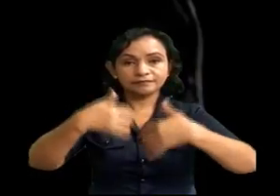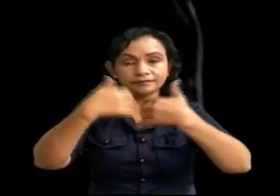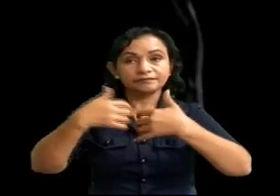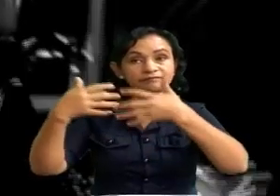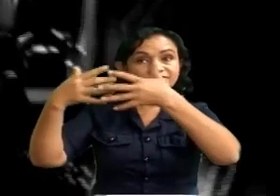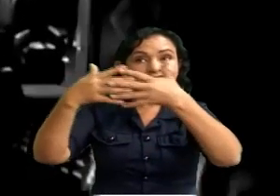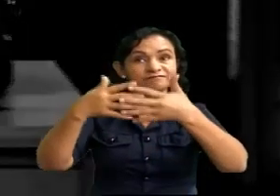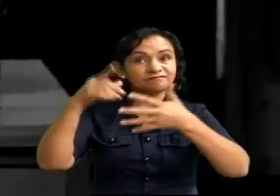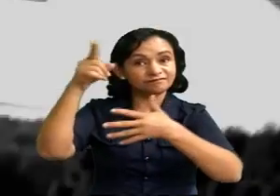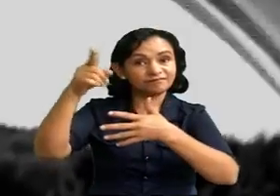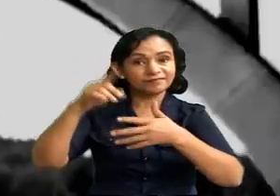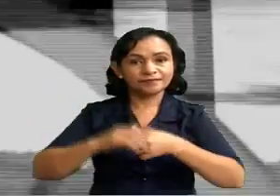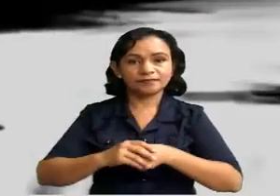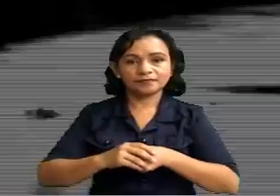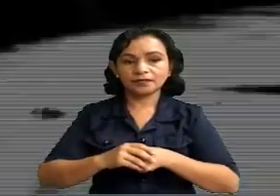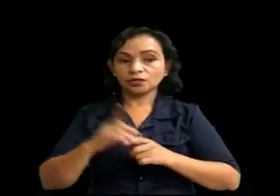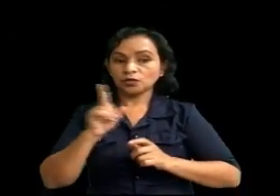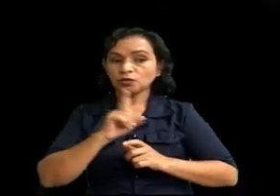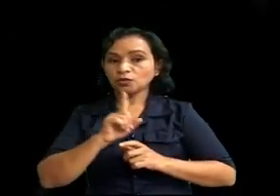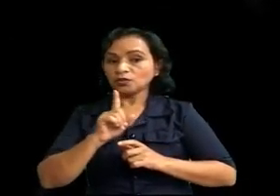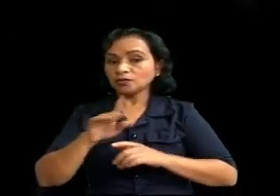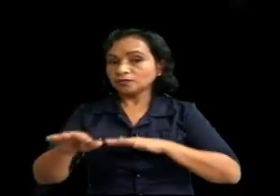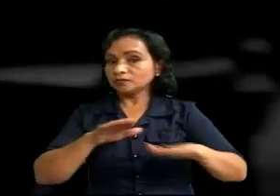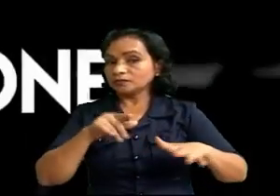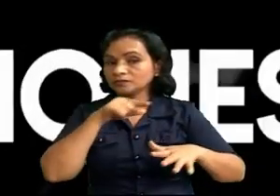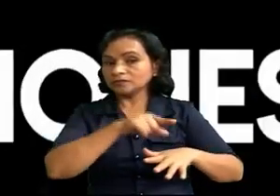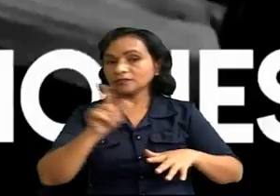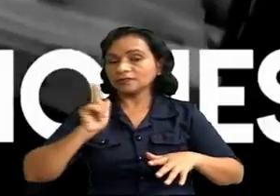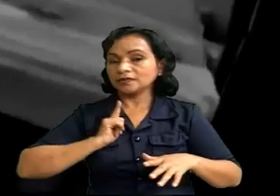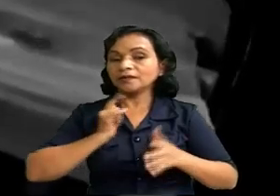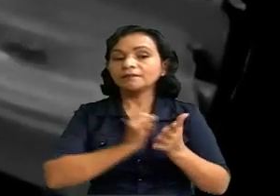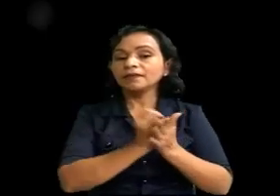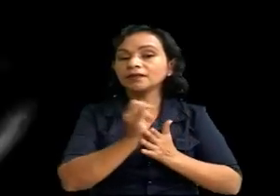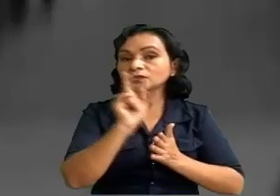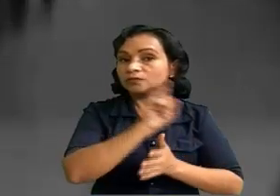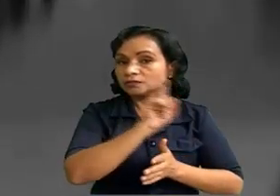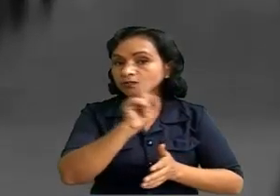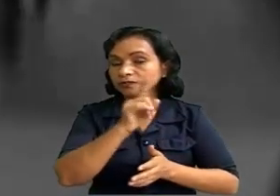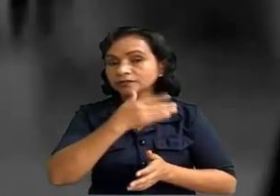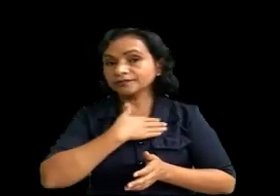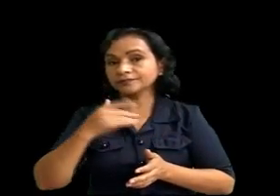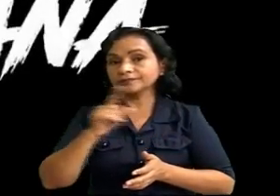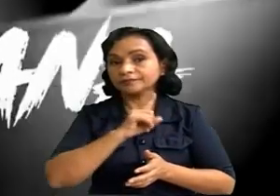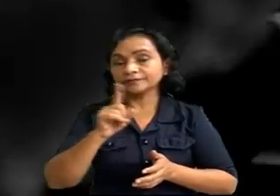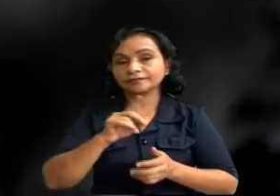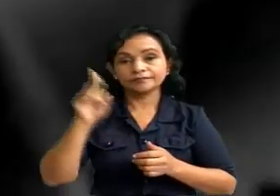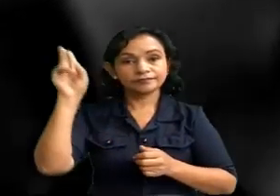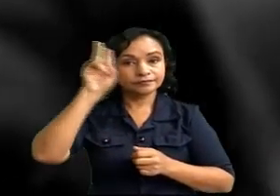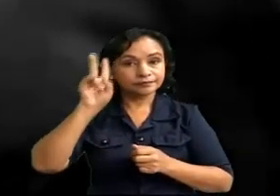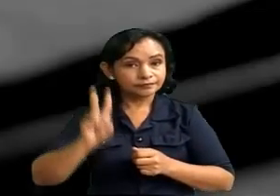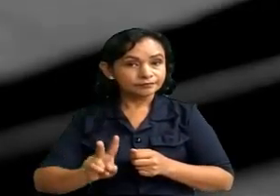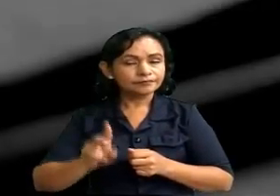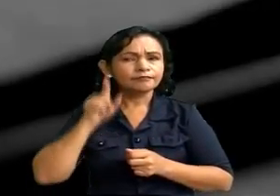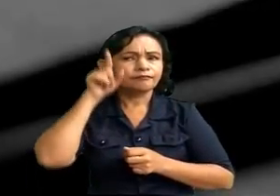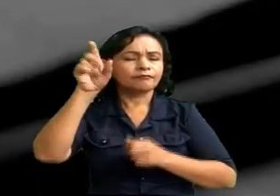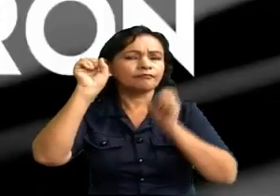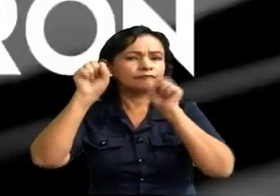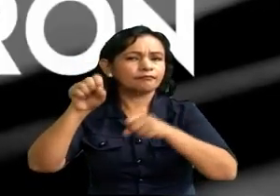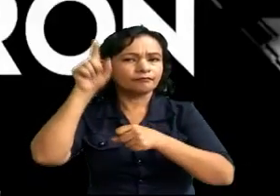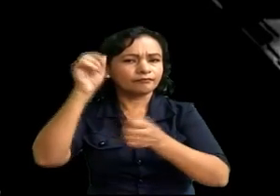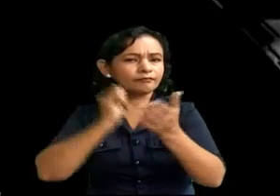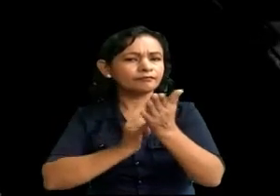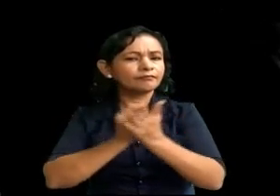imperio no le convenía que hubiera muchas investigaciones de parte venezolana. Ah, ellos sí.